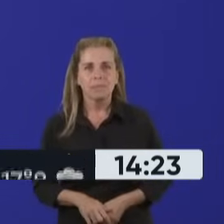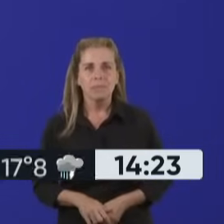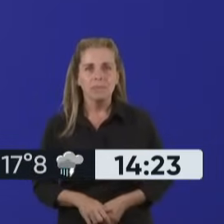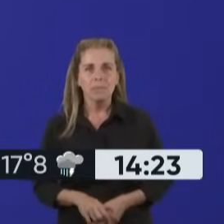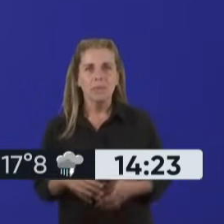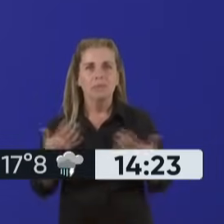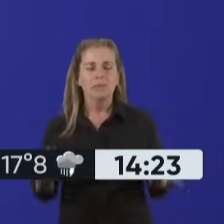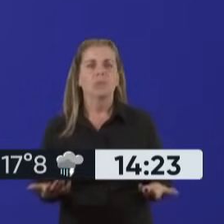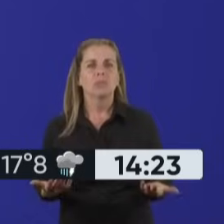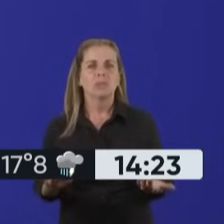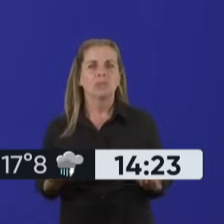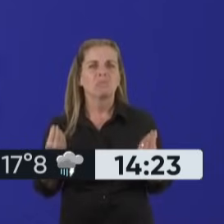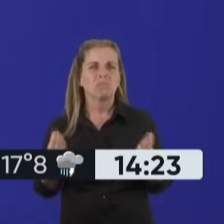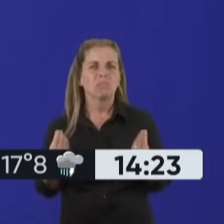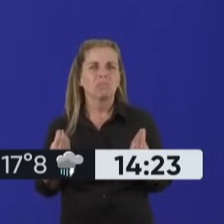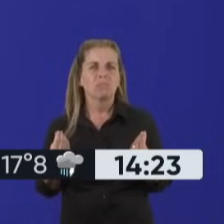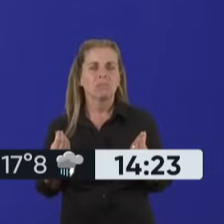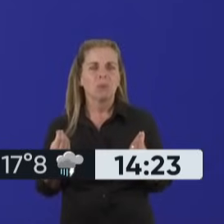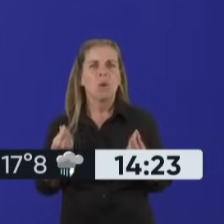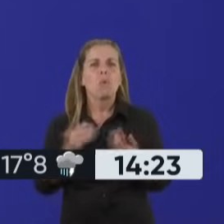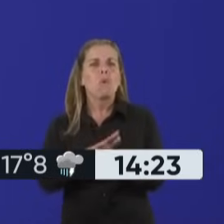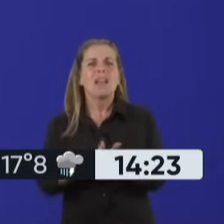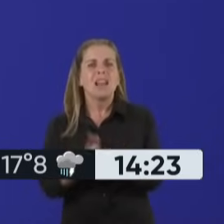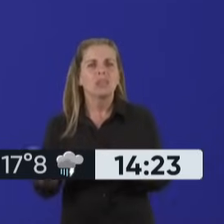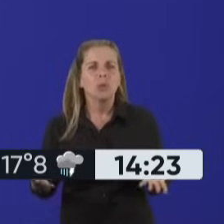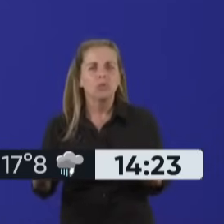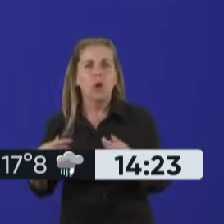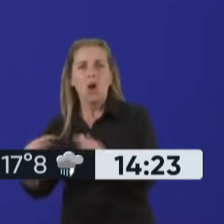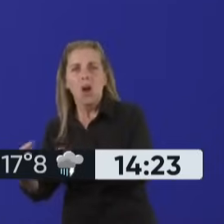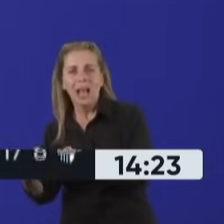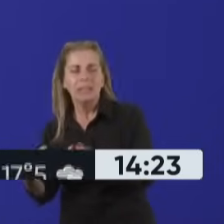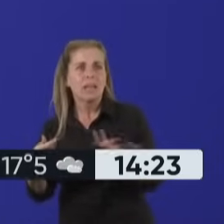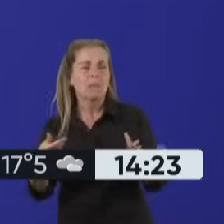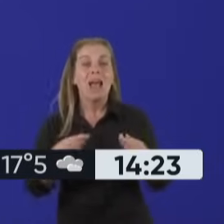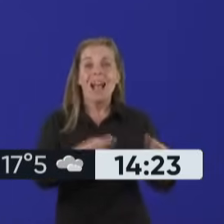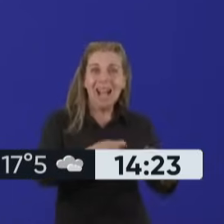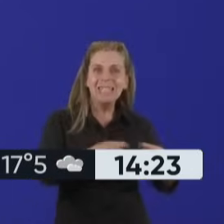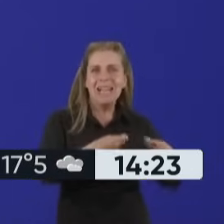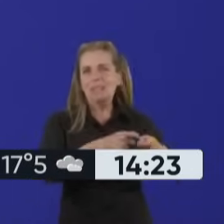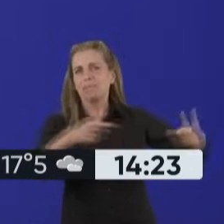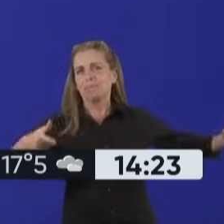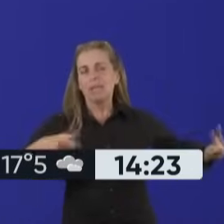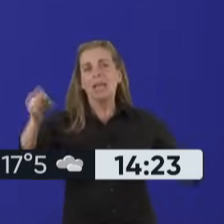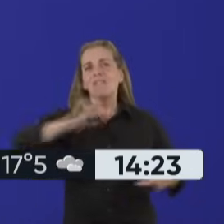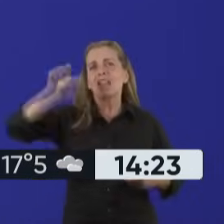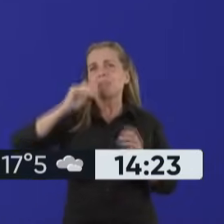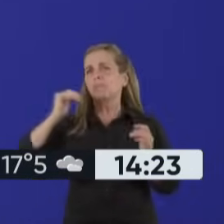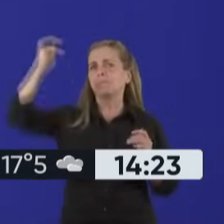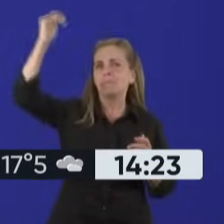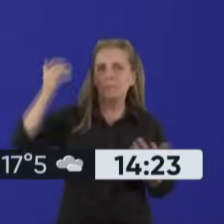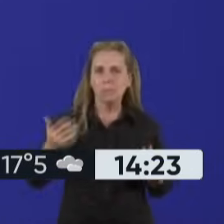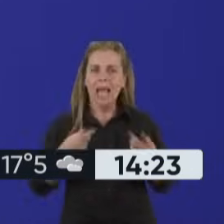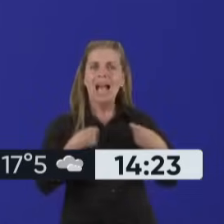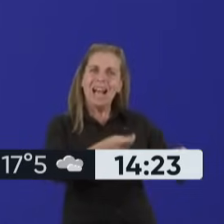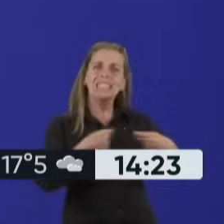Entonces, digo, ¿cuál es la alternativa? ¿Gastar para generar una hiper? ¿Gastar para hundir a nuestros hijos, nietos y